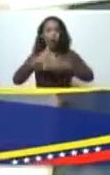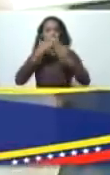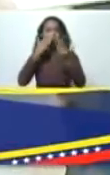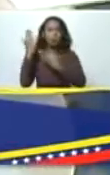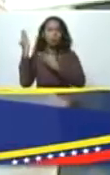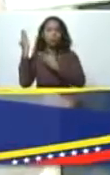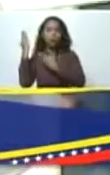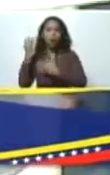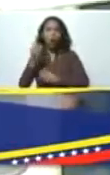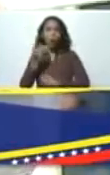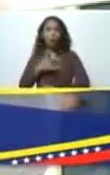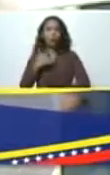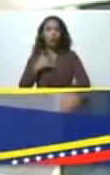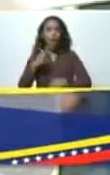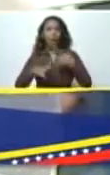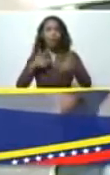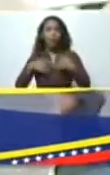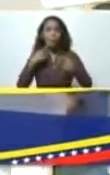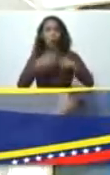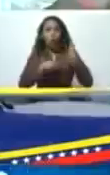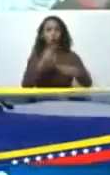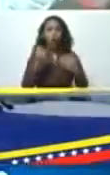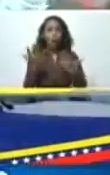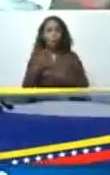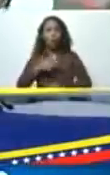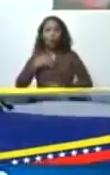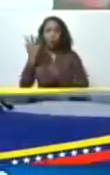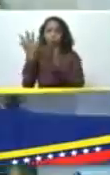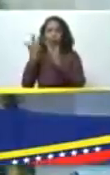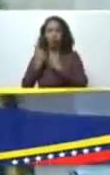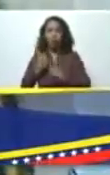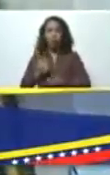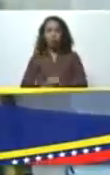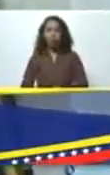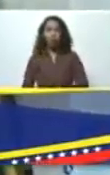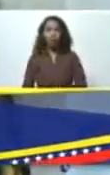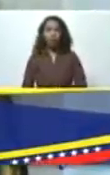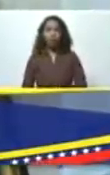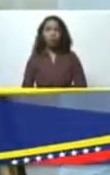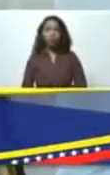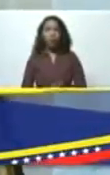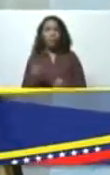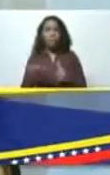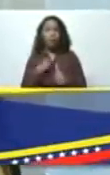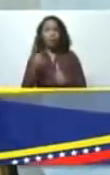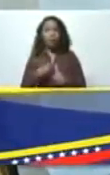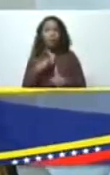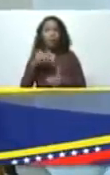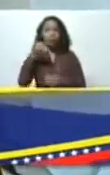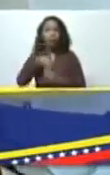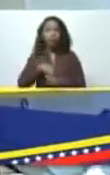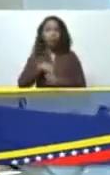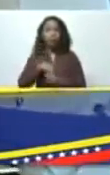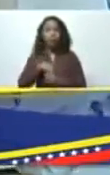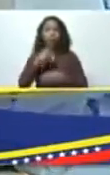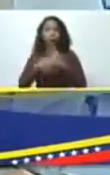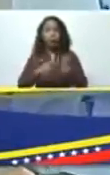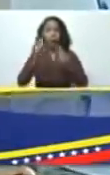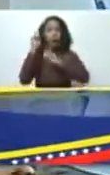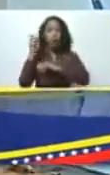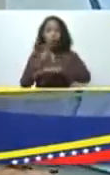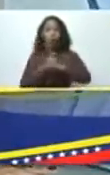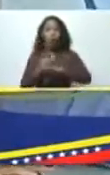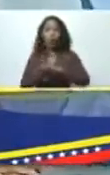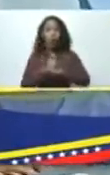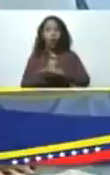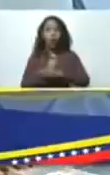sientes, Ernesto? ¿Cómo va la actividad productiva? ¿Qué me puedes aportar, Ernesto? Una de las principales tareas que ha asumido el gobierno bolivariano de